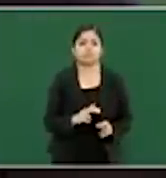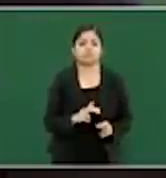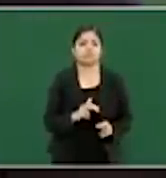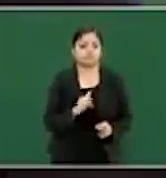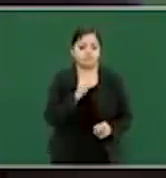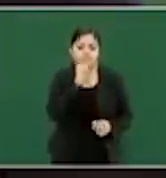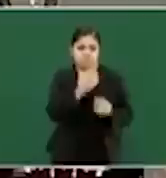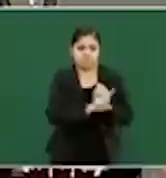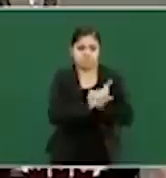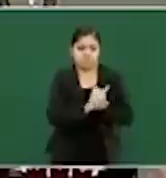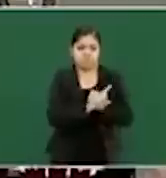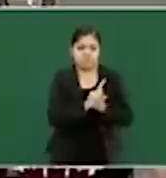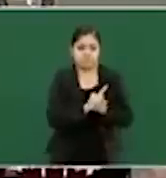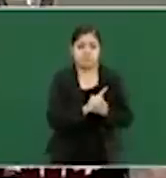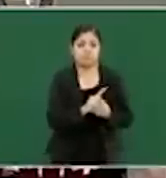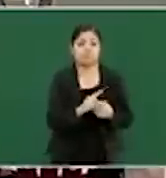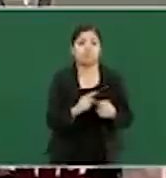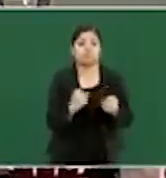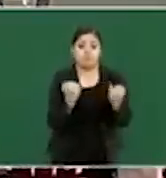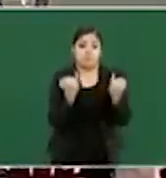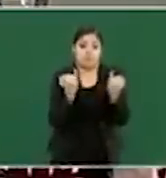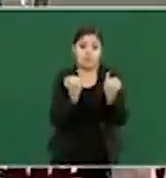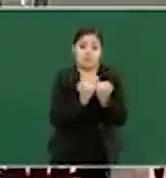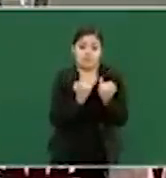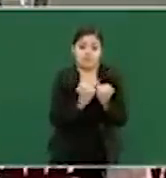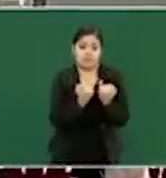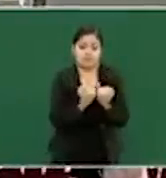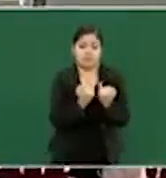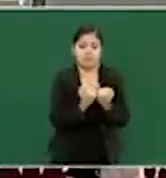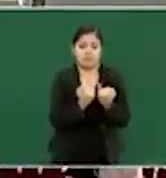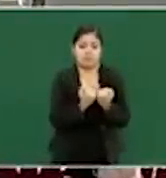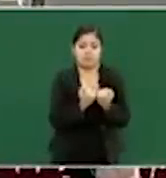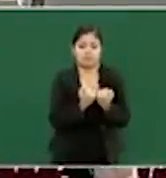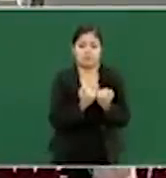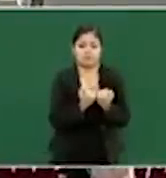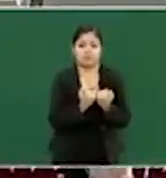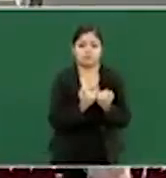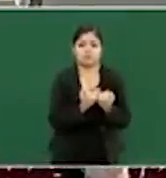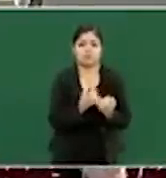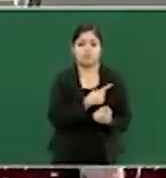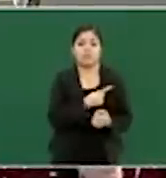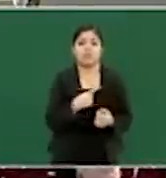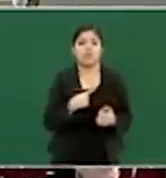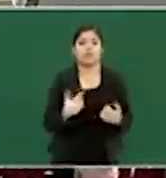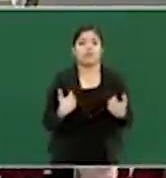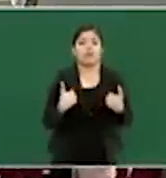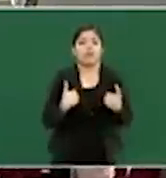problema. También que se entienda que